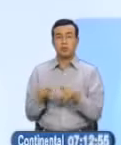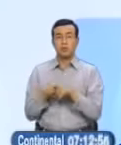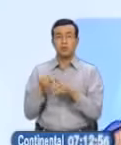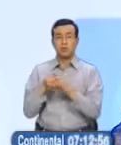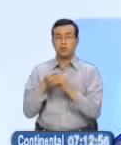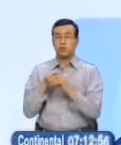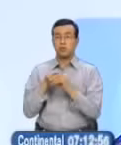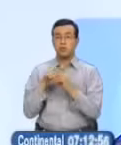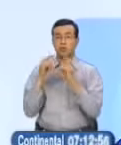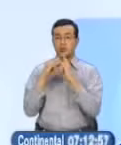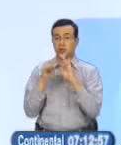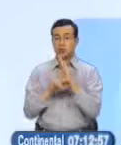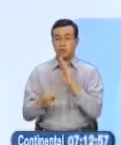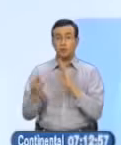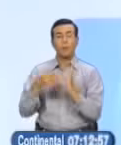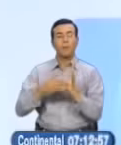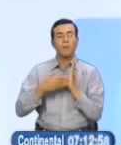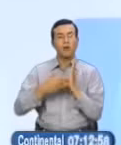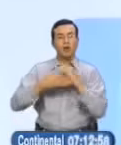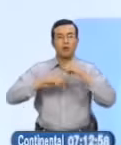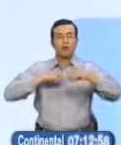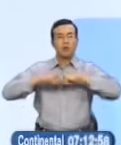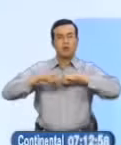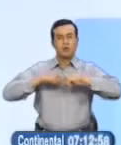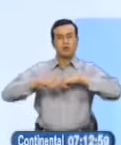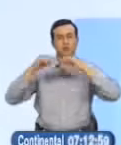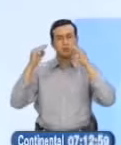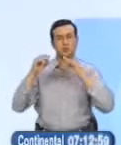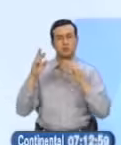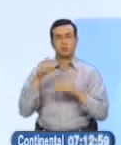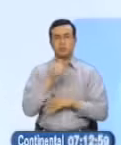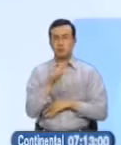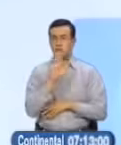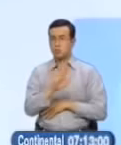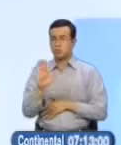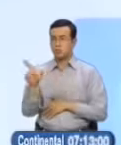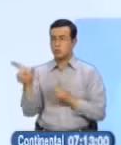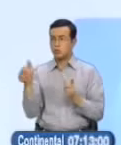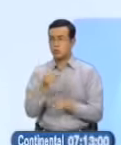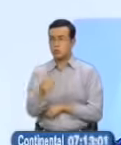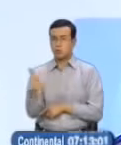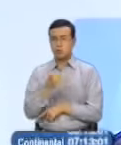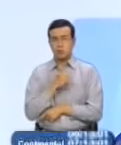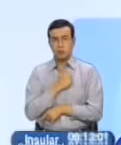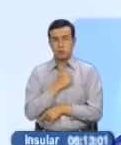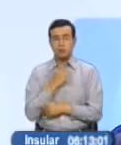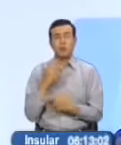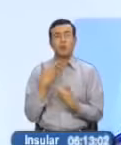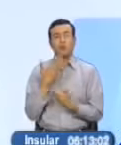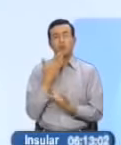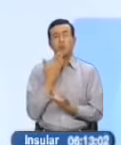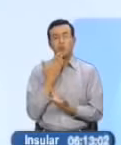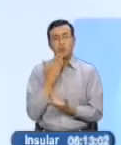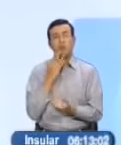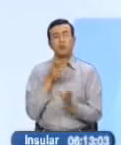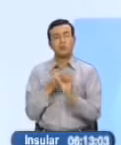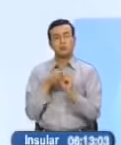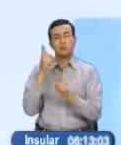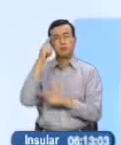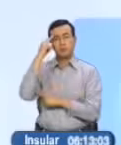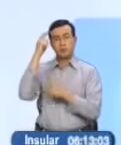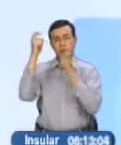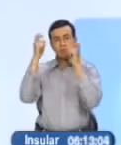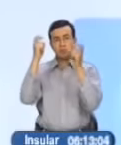los albergues. Hay un modelo de gestión que permite que los propios albergados o damnificados sean parte del mecanismo de